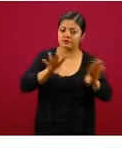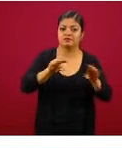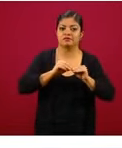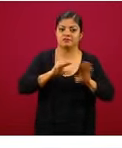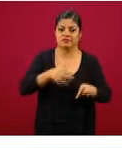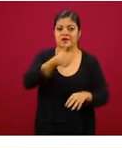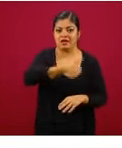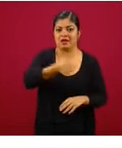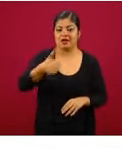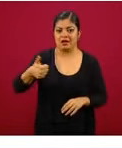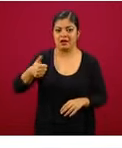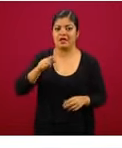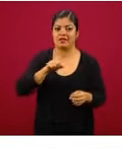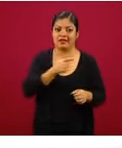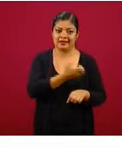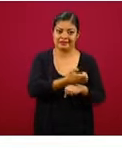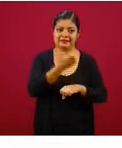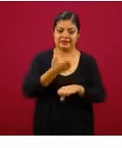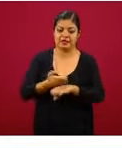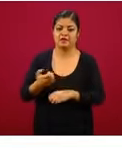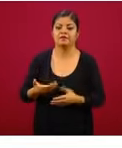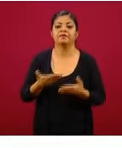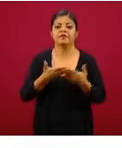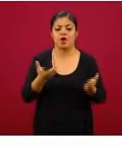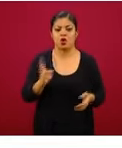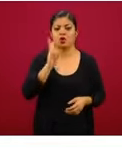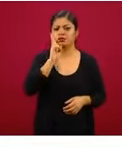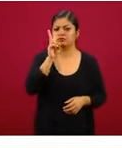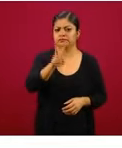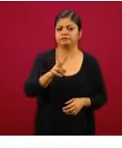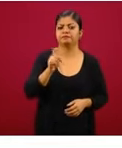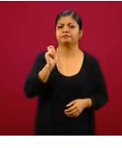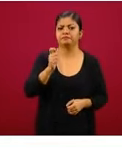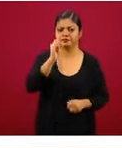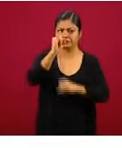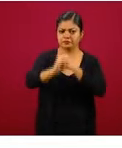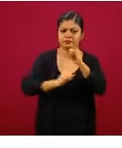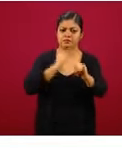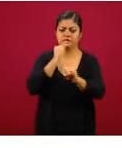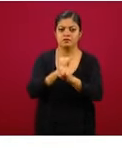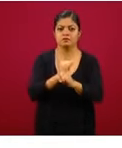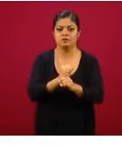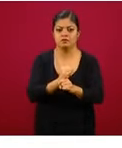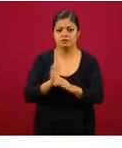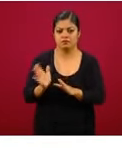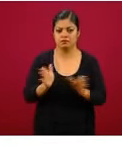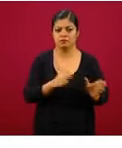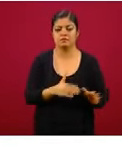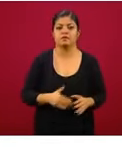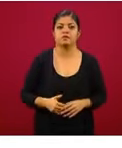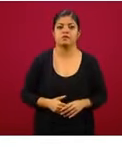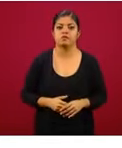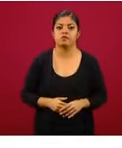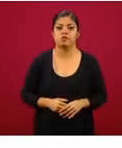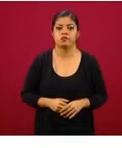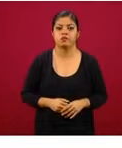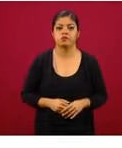cada una de las entidades federativas. Bien, veamos ahora el panorama internacional. Pasamos a la siguiente